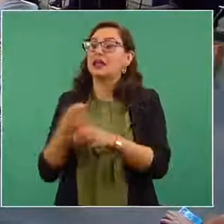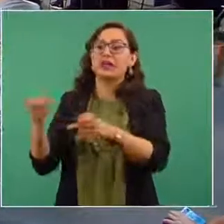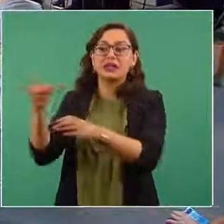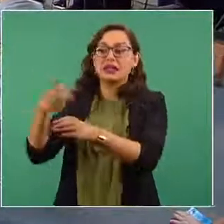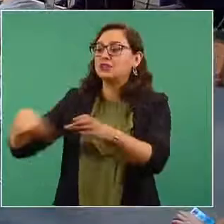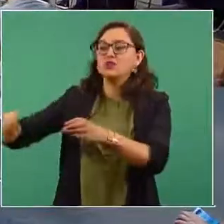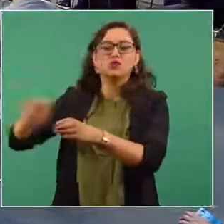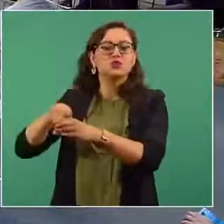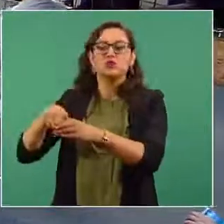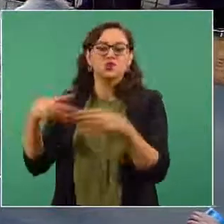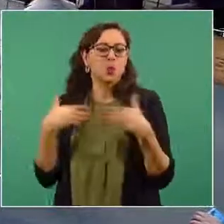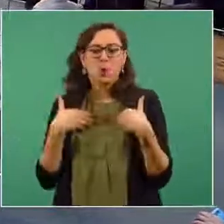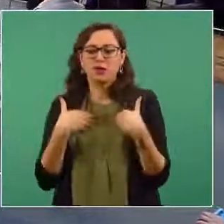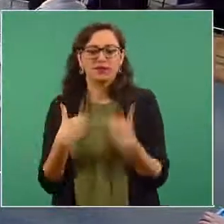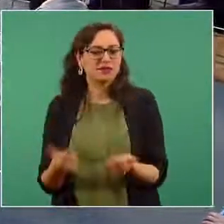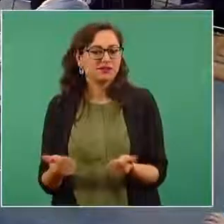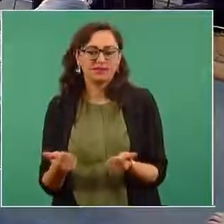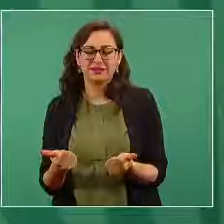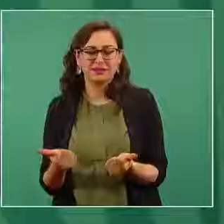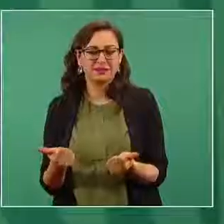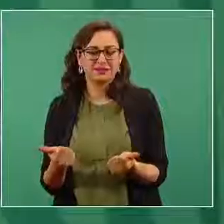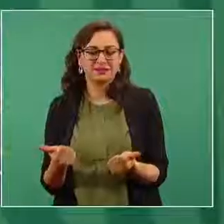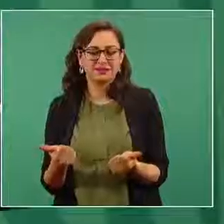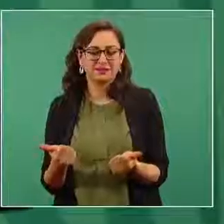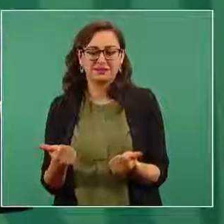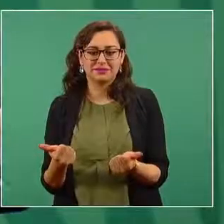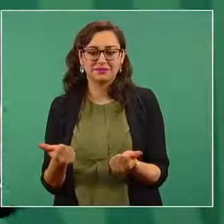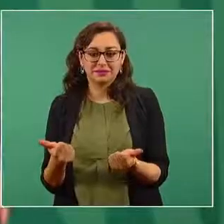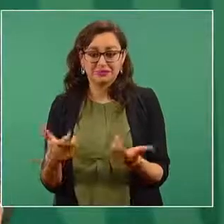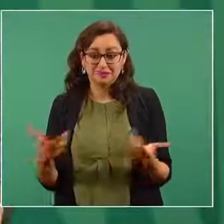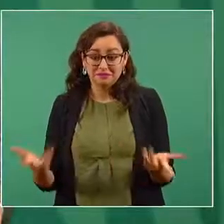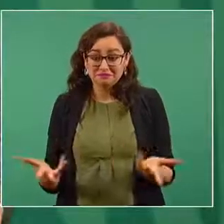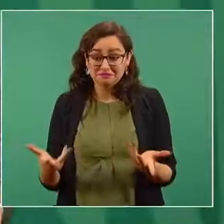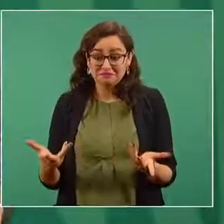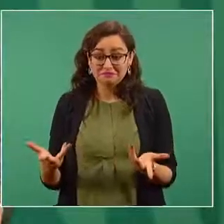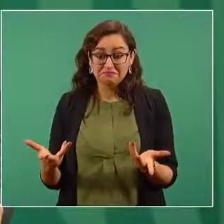que esta relación va más allá